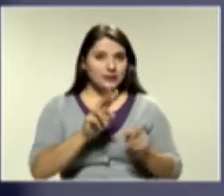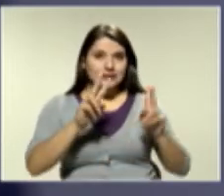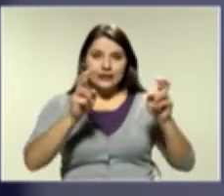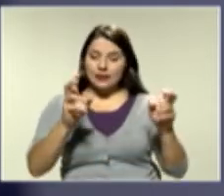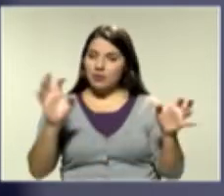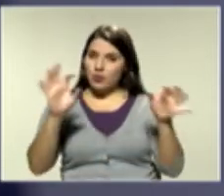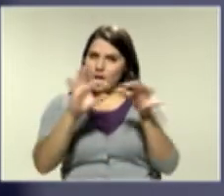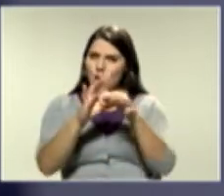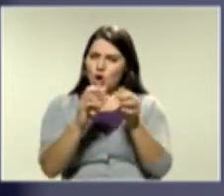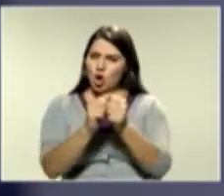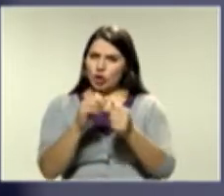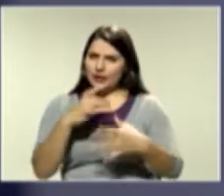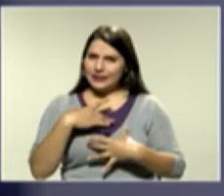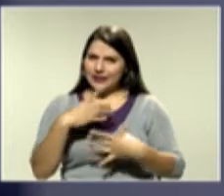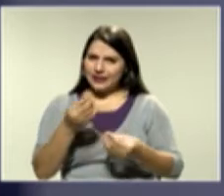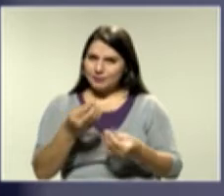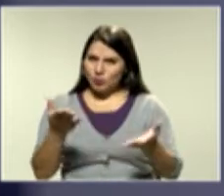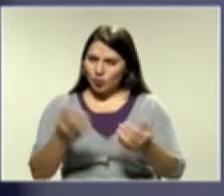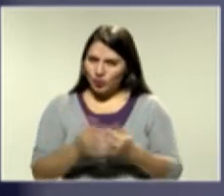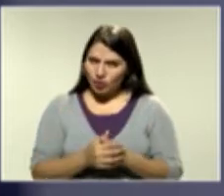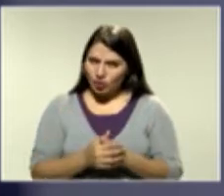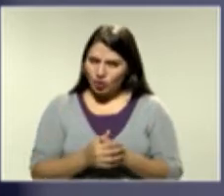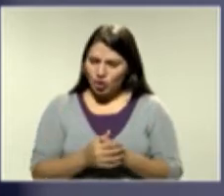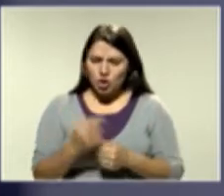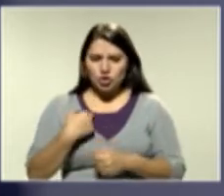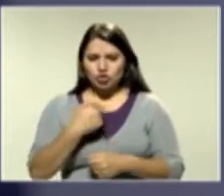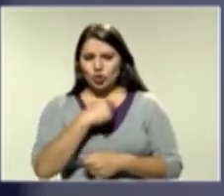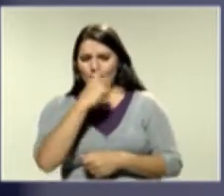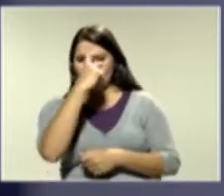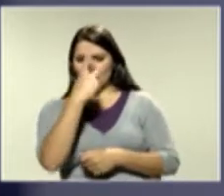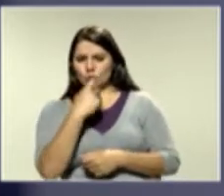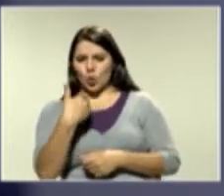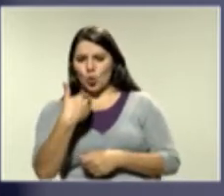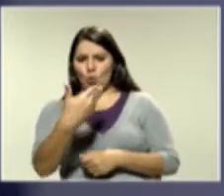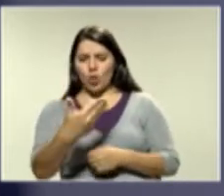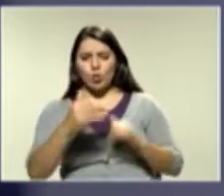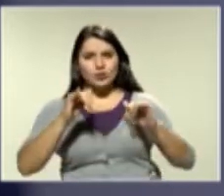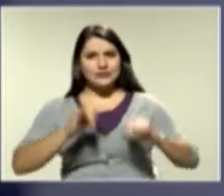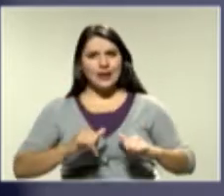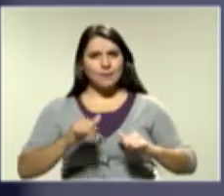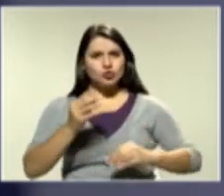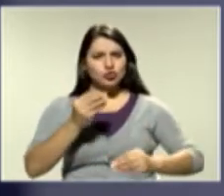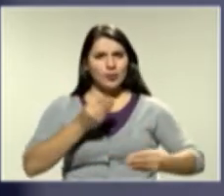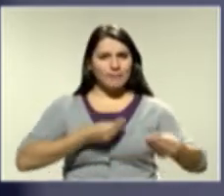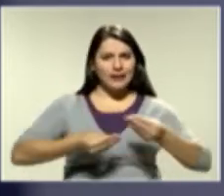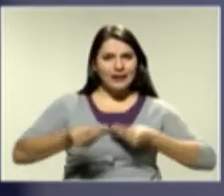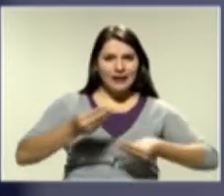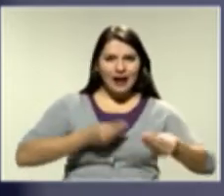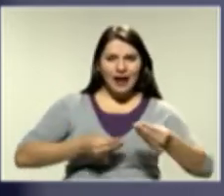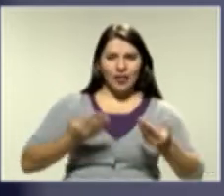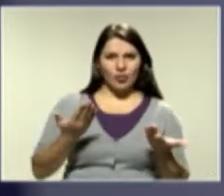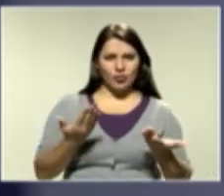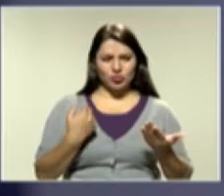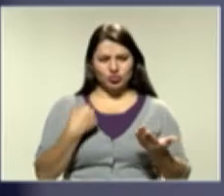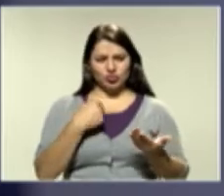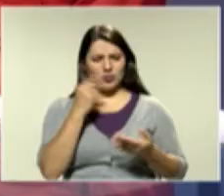interés público. Lo que uno se pregunta cuando está en el mercado, en la feria, en el súper es, ¿este